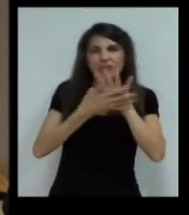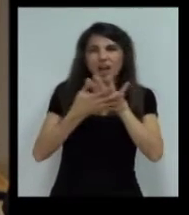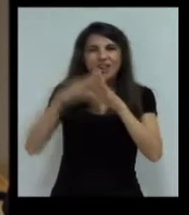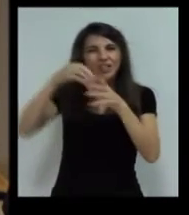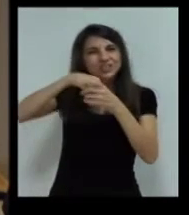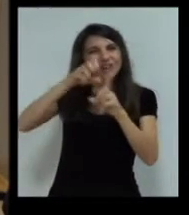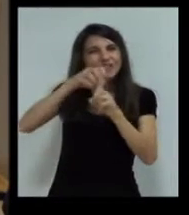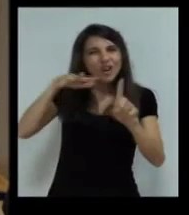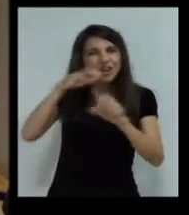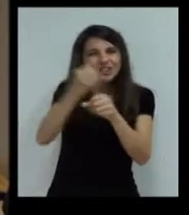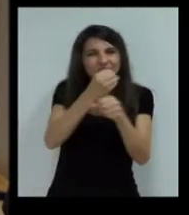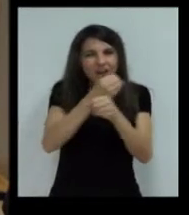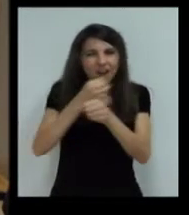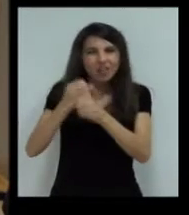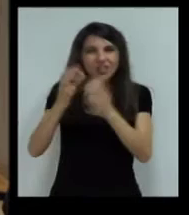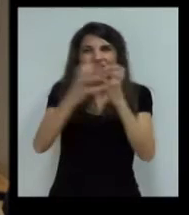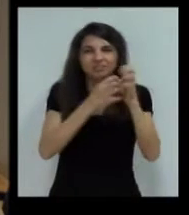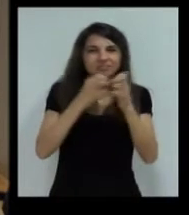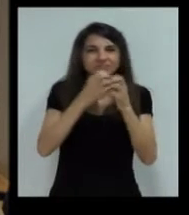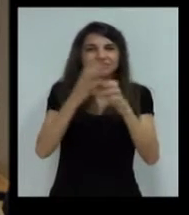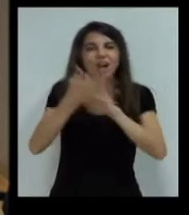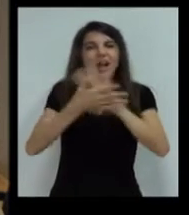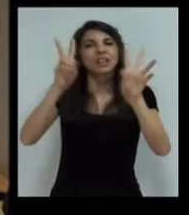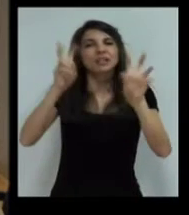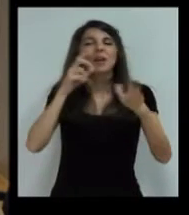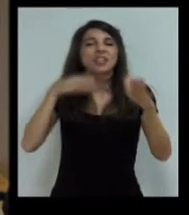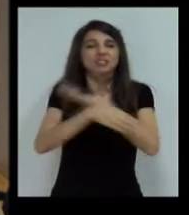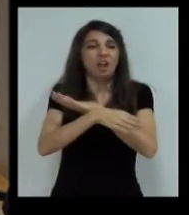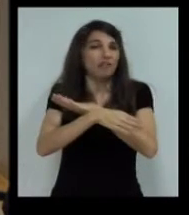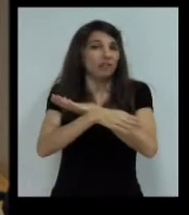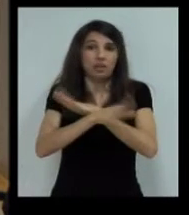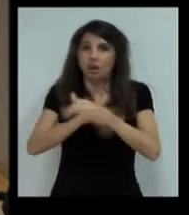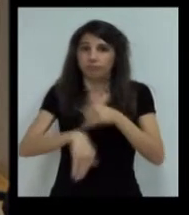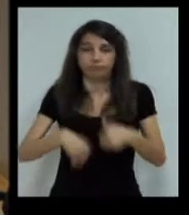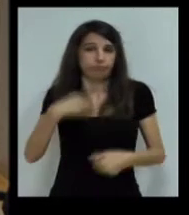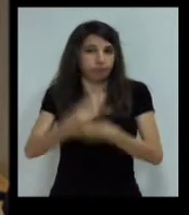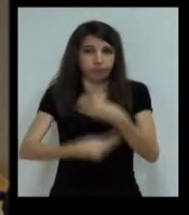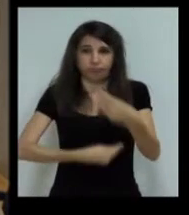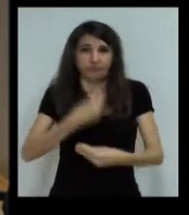tal, si vemos dónde ha quedado eso, realmente es bastante desconsolador, ¿no?